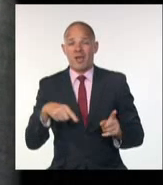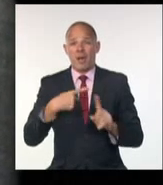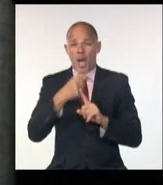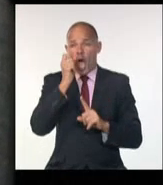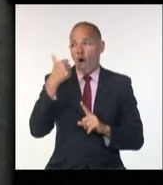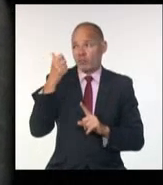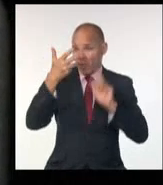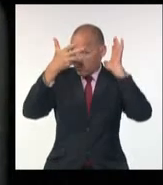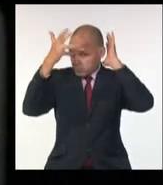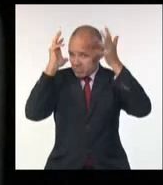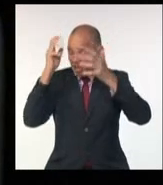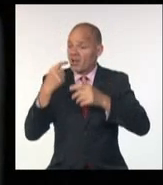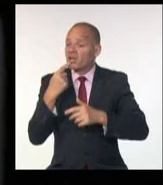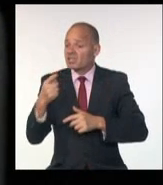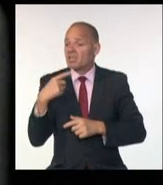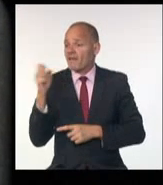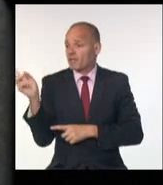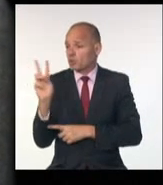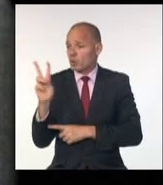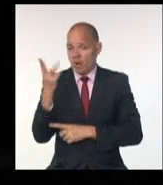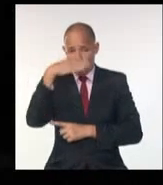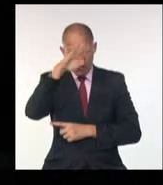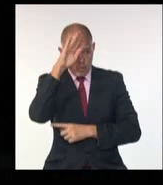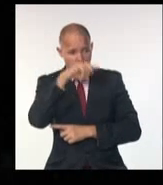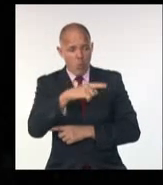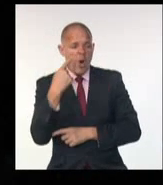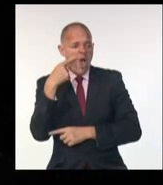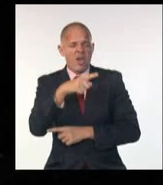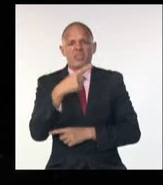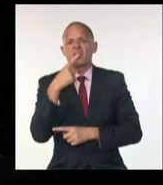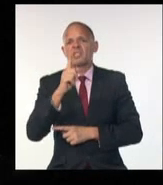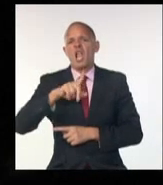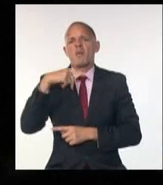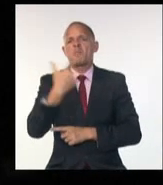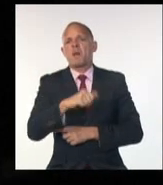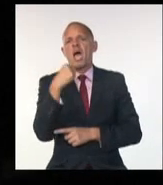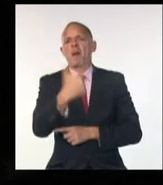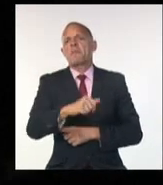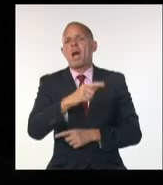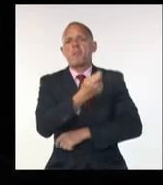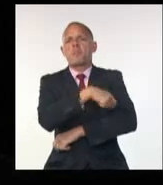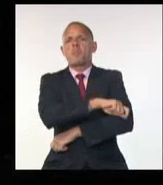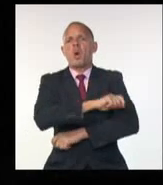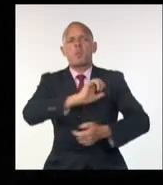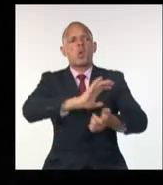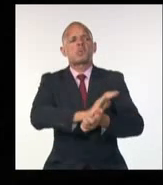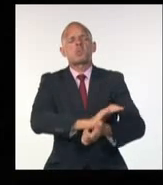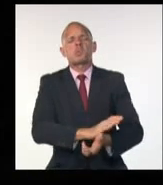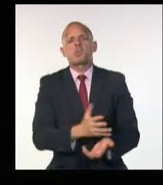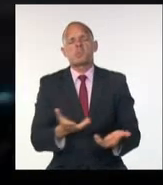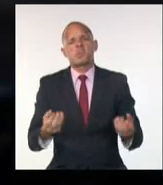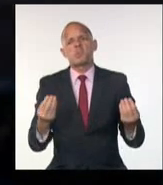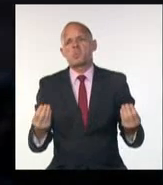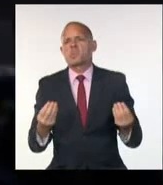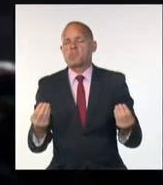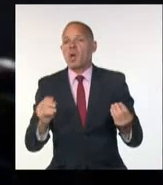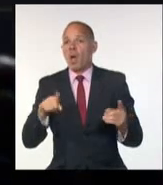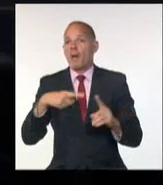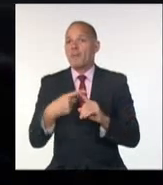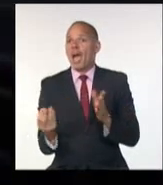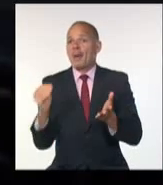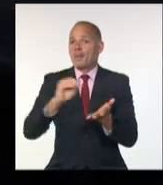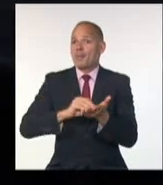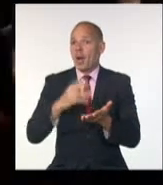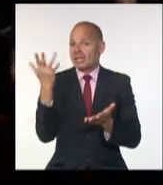tildar a Venezuela y a Cuba dictaduras sangrientas, lo cual no es una novedad en él, pero sumó al llamado eje del mal defensor del socialismo a